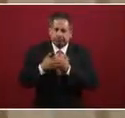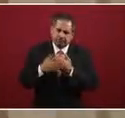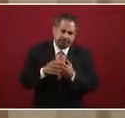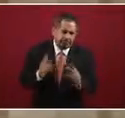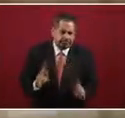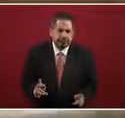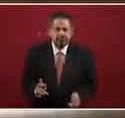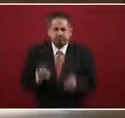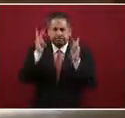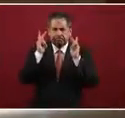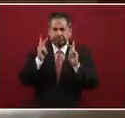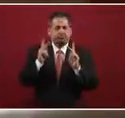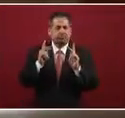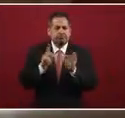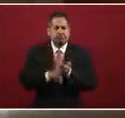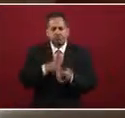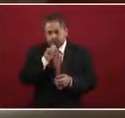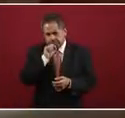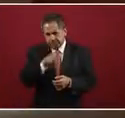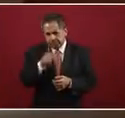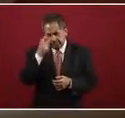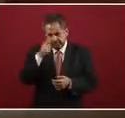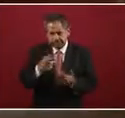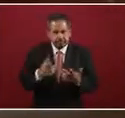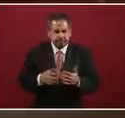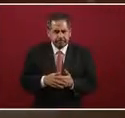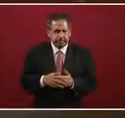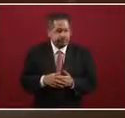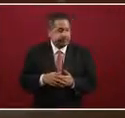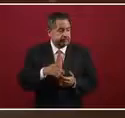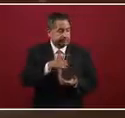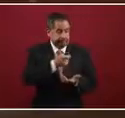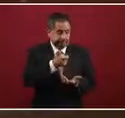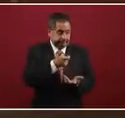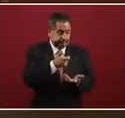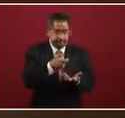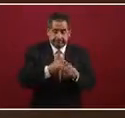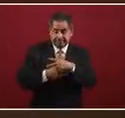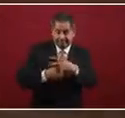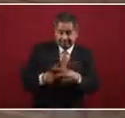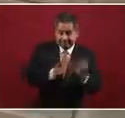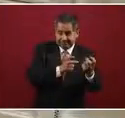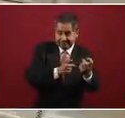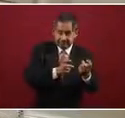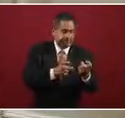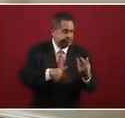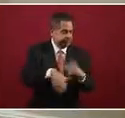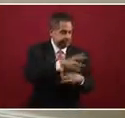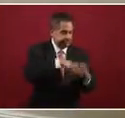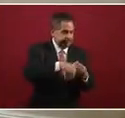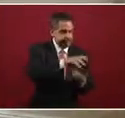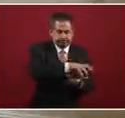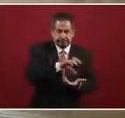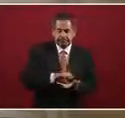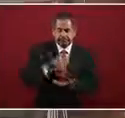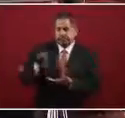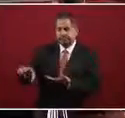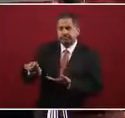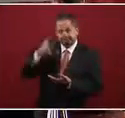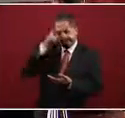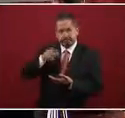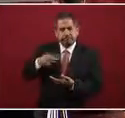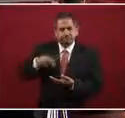y las daremos en subasta para devolverle al pueblo lo robado y cumplir cabalmente con la instrucción del señor